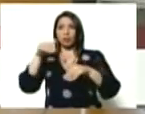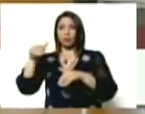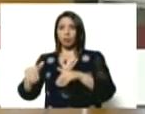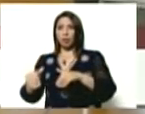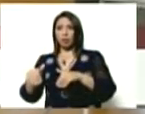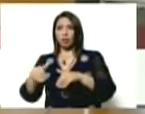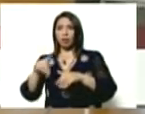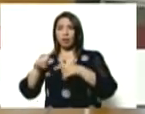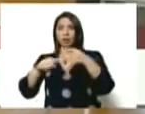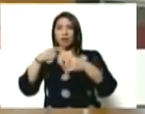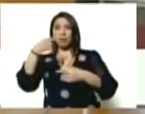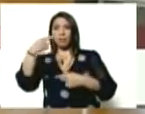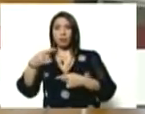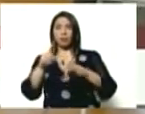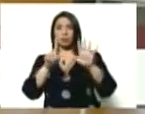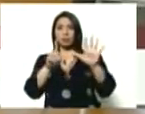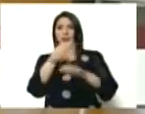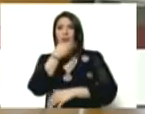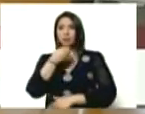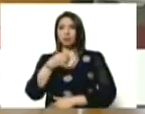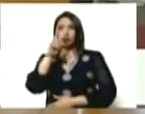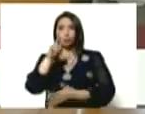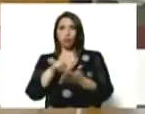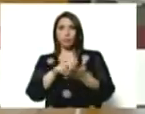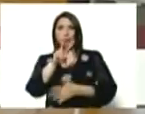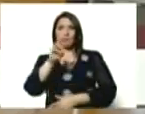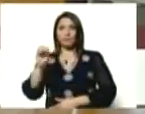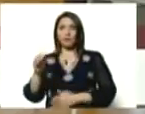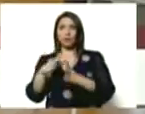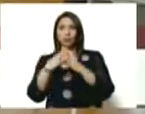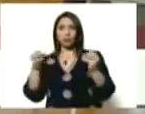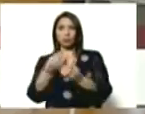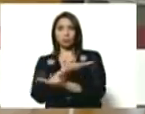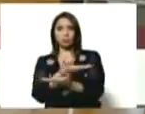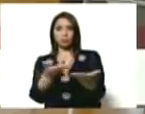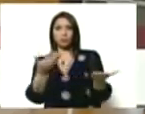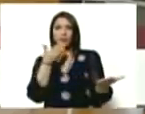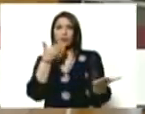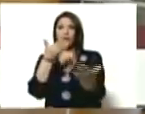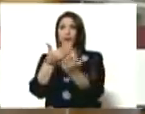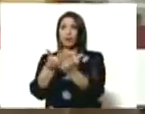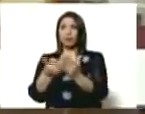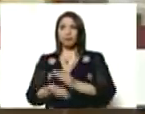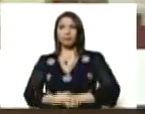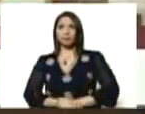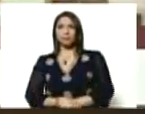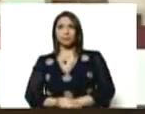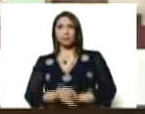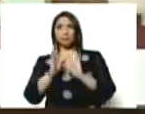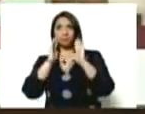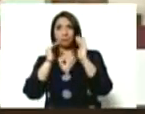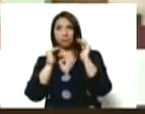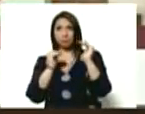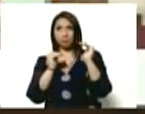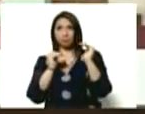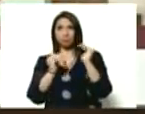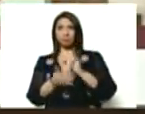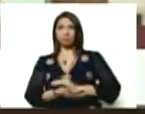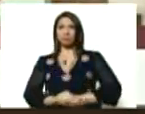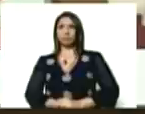próximo 6 de diciembre de 2020. A todas y todos, muchísimas gracias por su